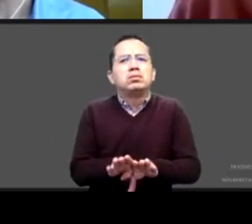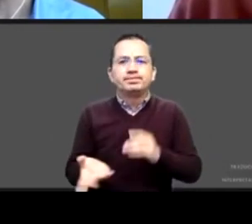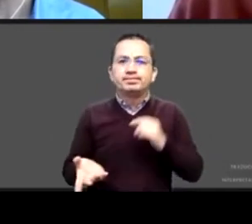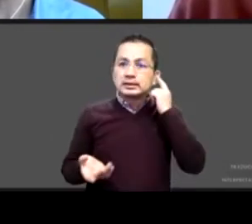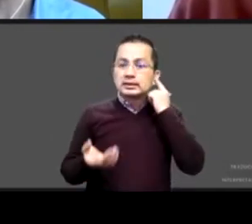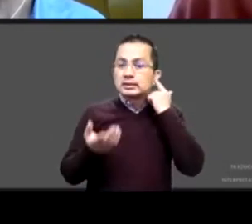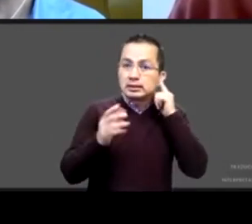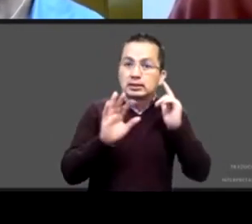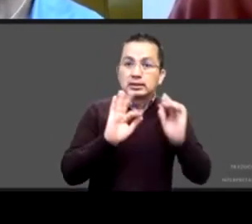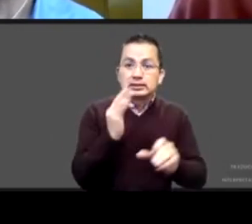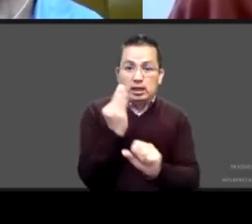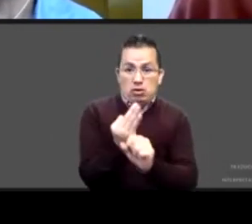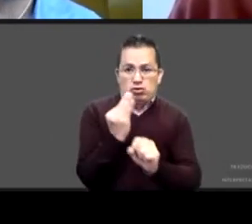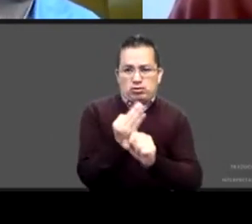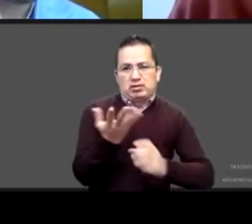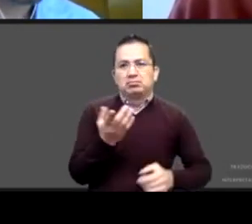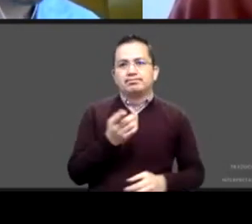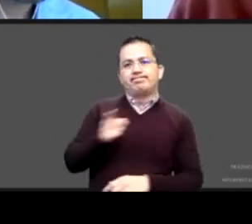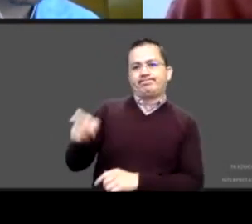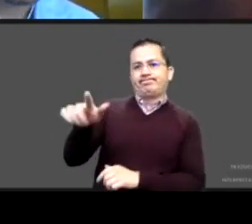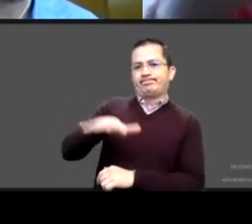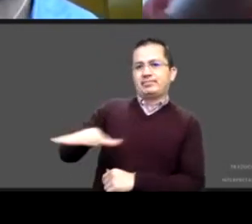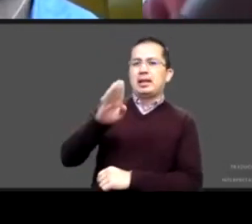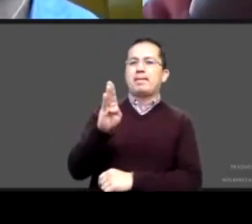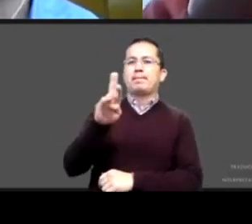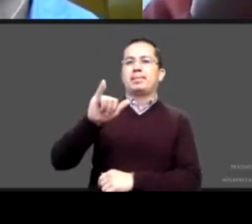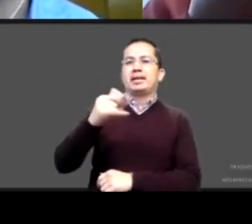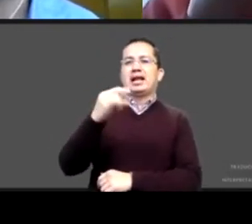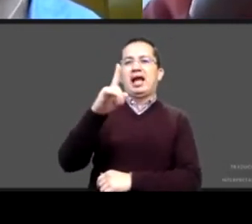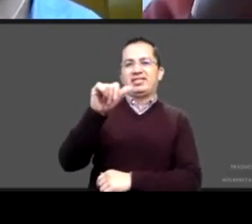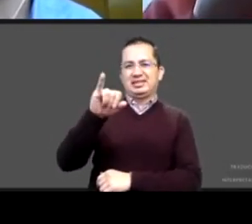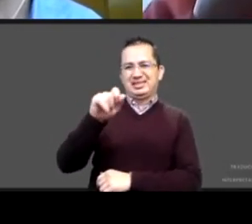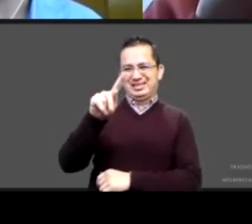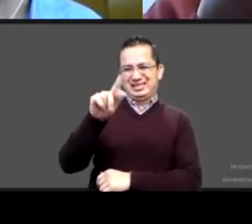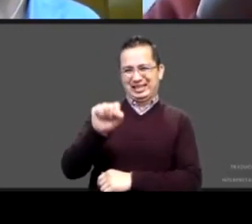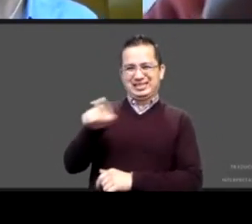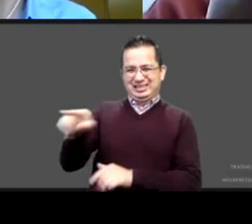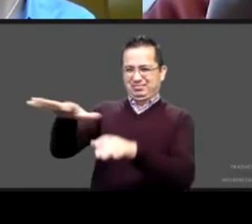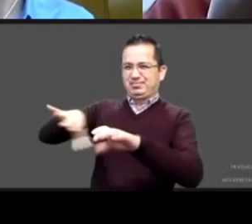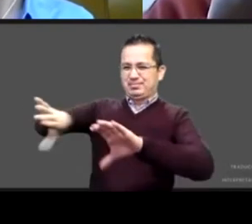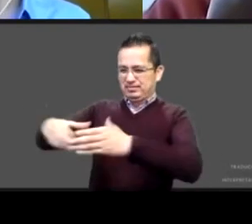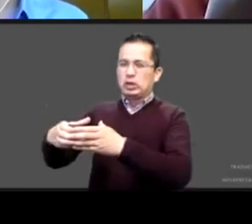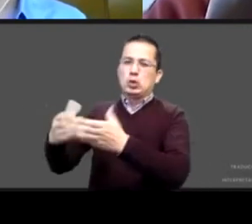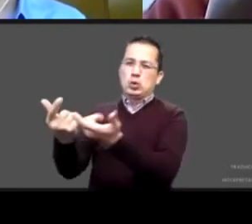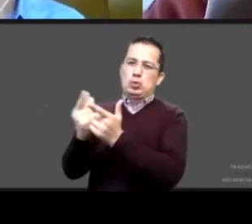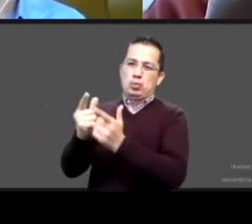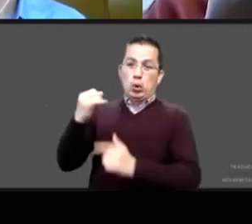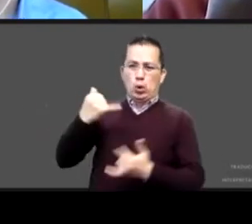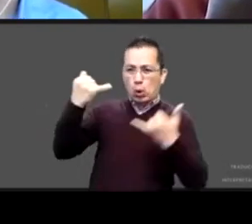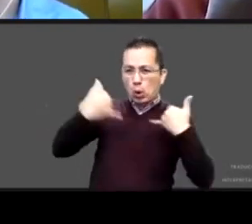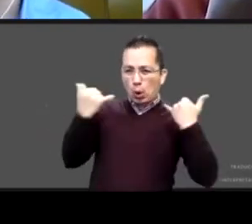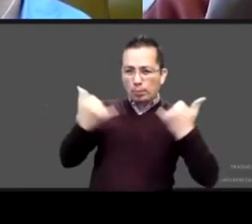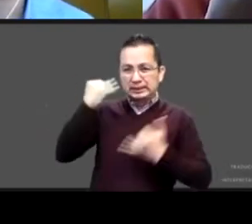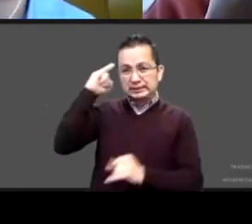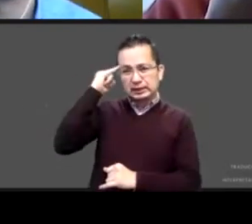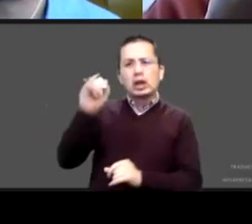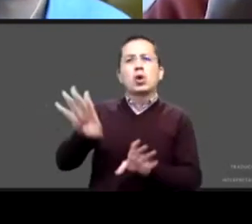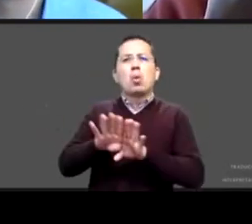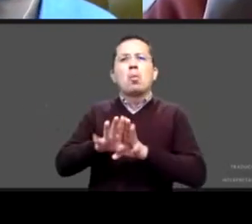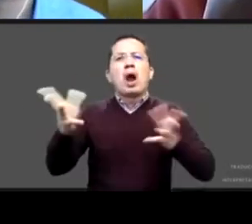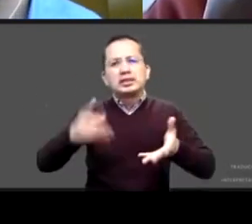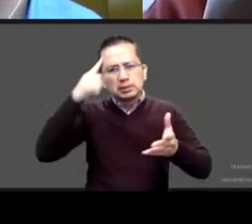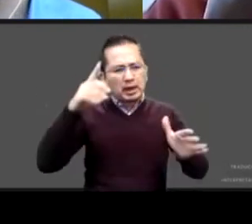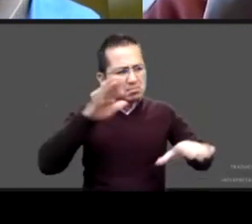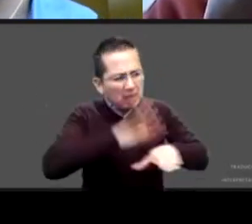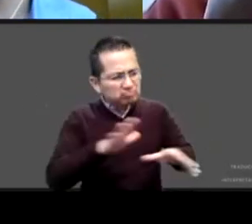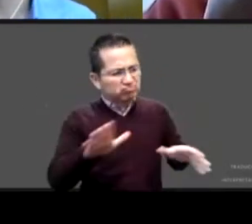el trabajo con los brigadistas de grupos indígenas. Tienes 2 minutos, máximo 3. Gracias. Sí, muchas